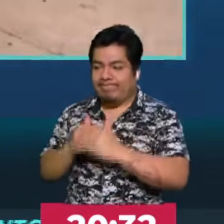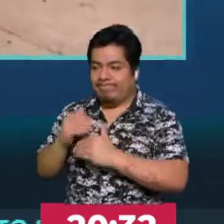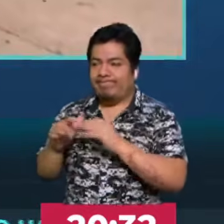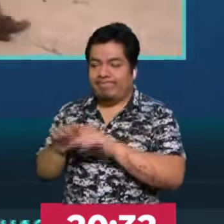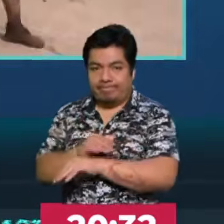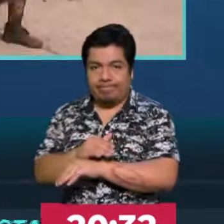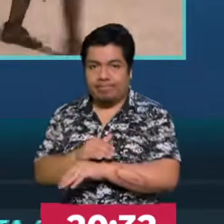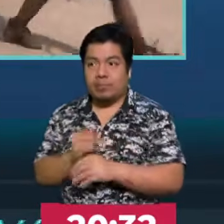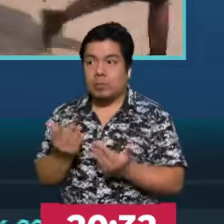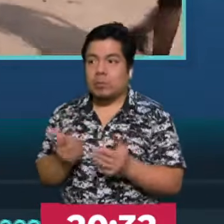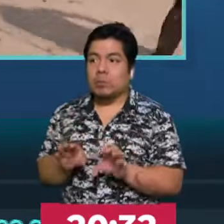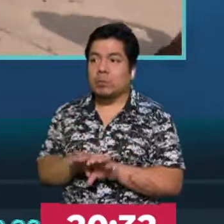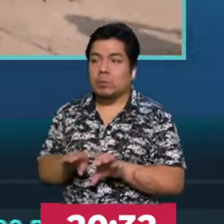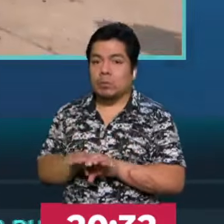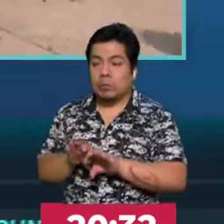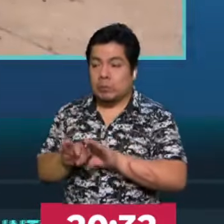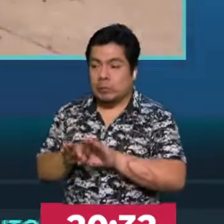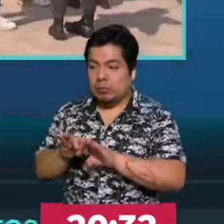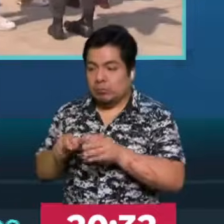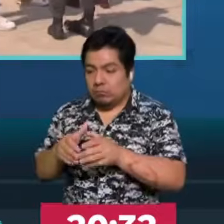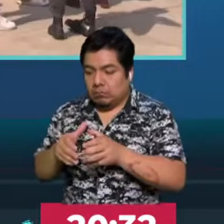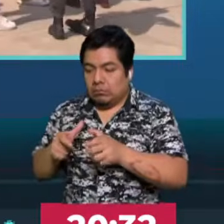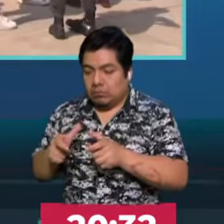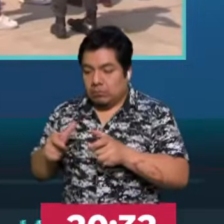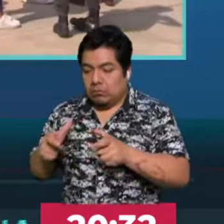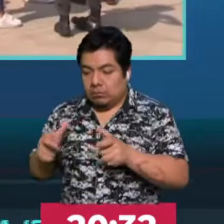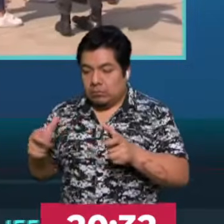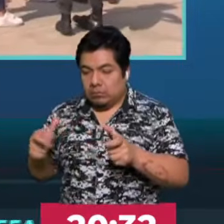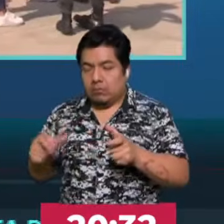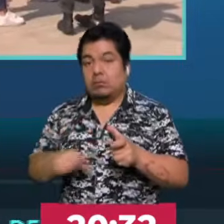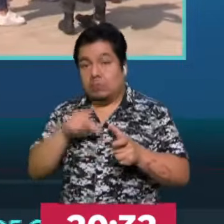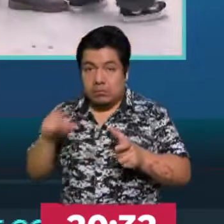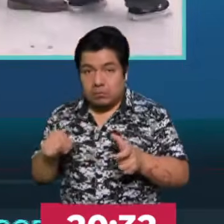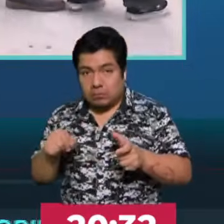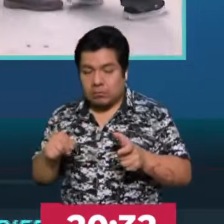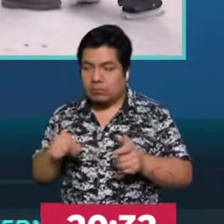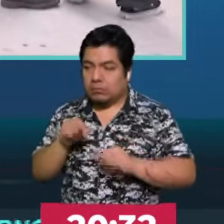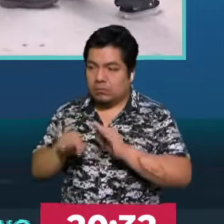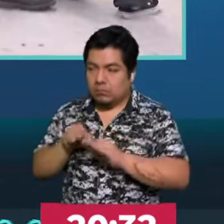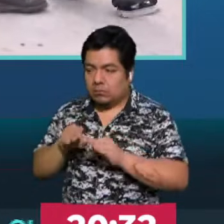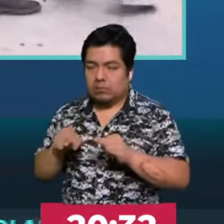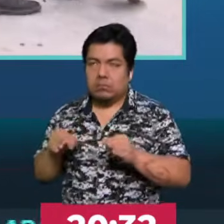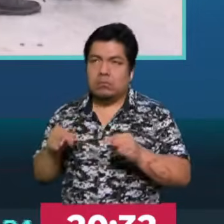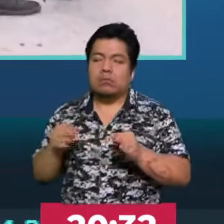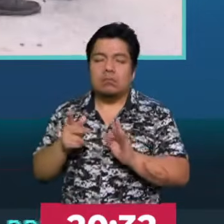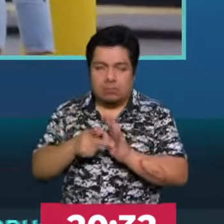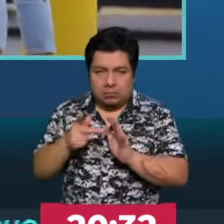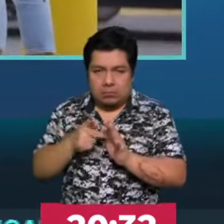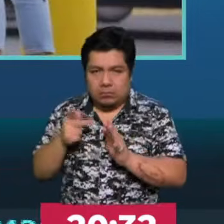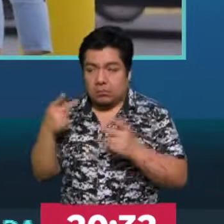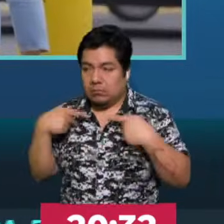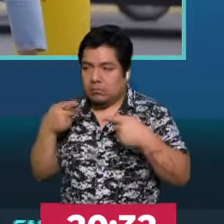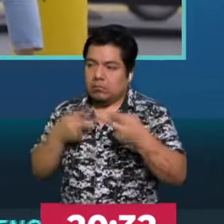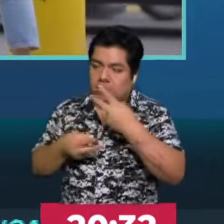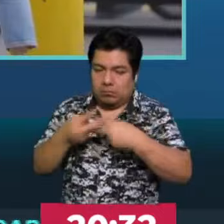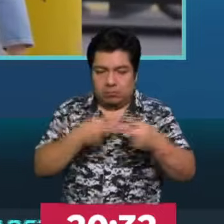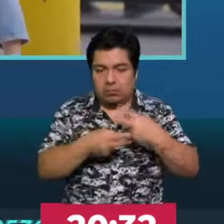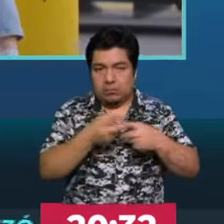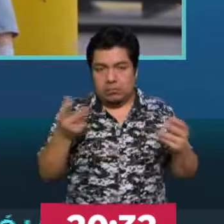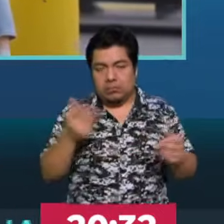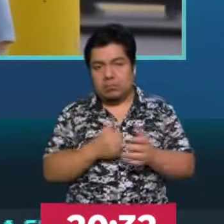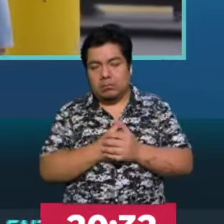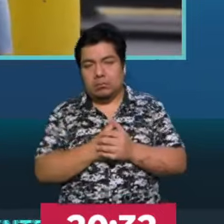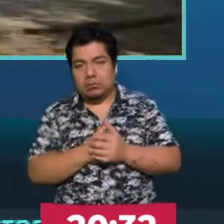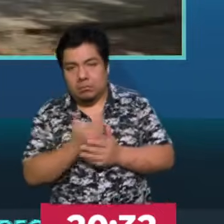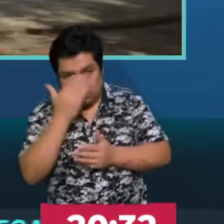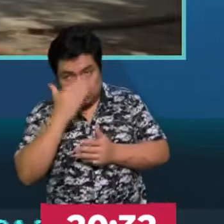proceso de cómo se amplía y cómo después otra vez atrae a la población. Bueno,